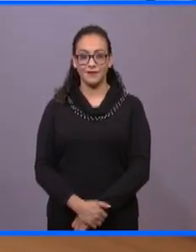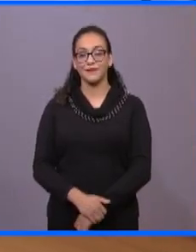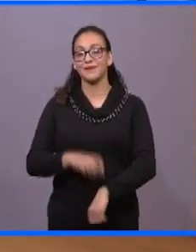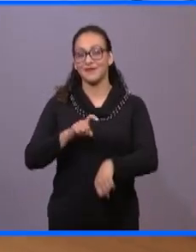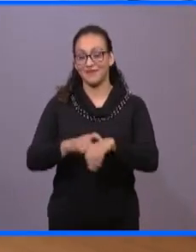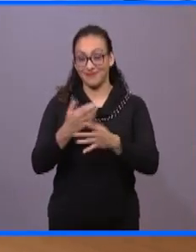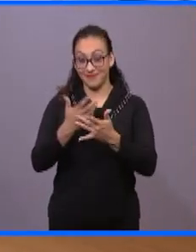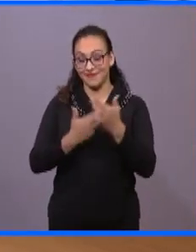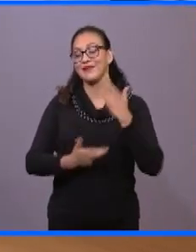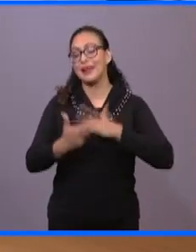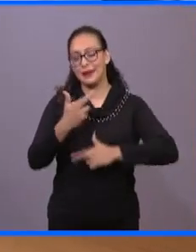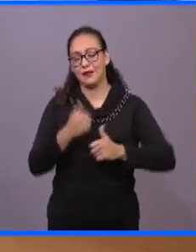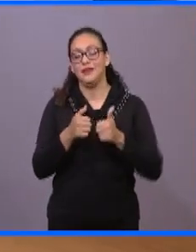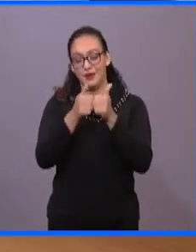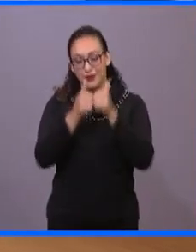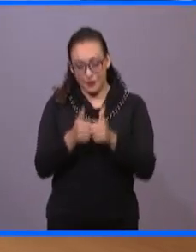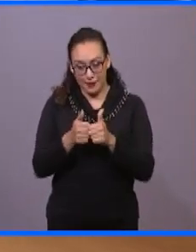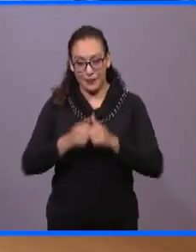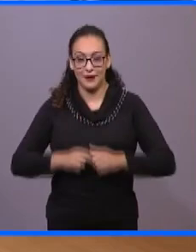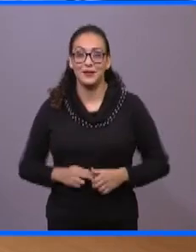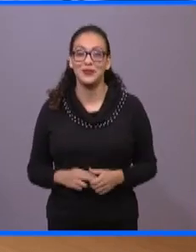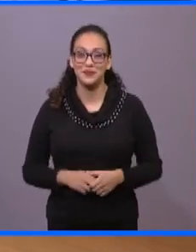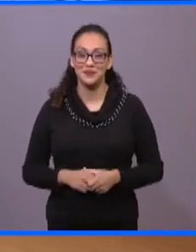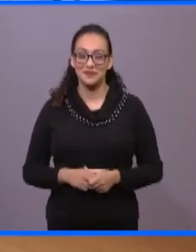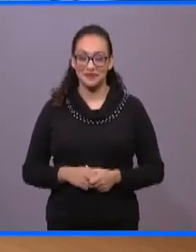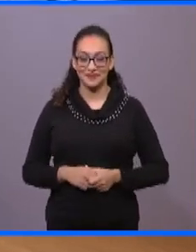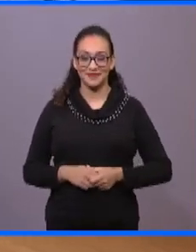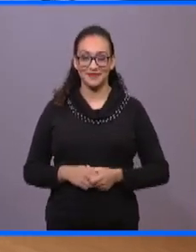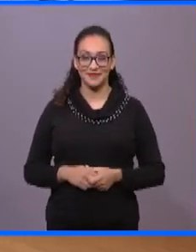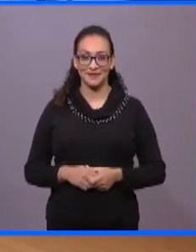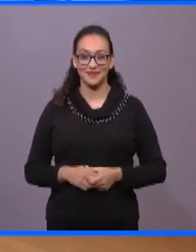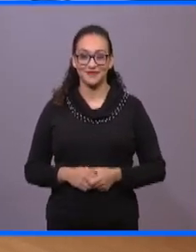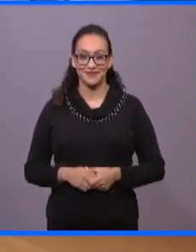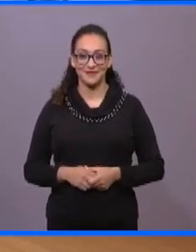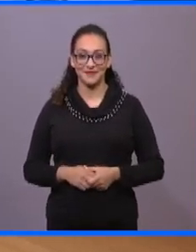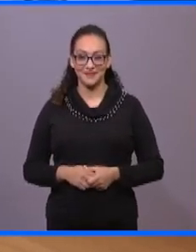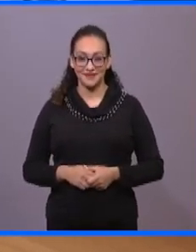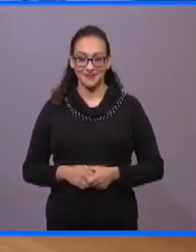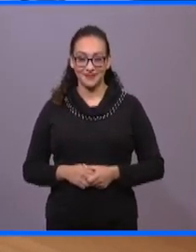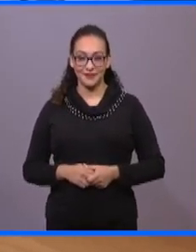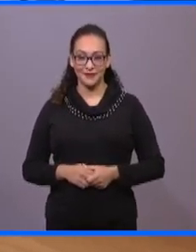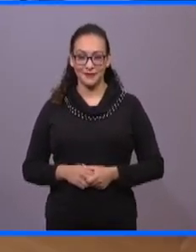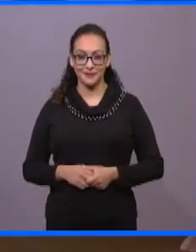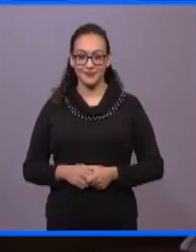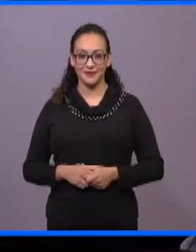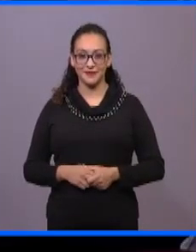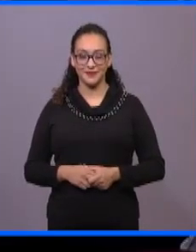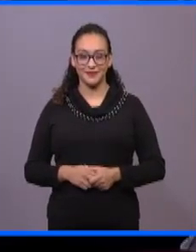Momento de hacer una pausa, pero regresamos con más a Semanario Judicial.